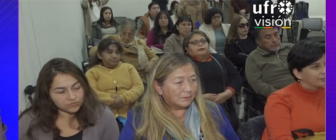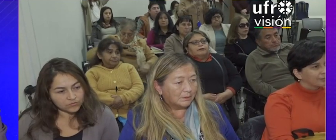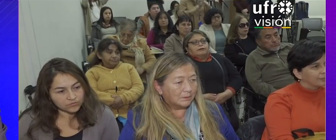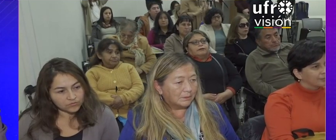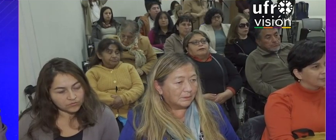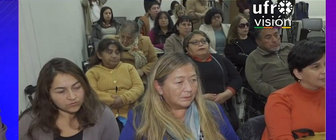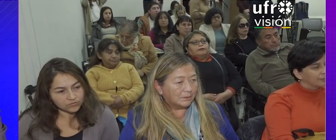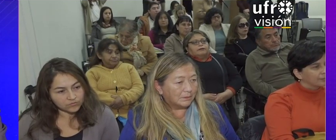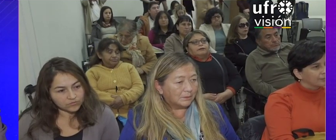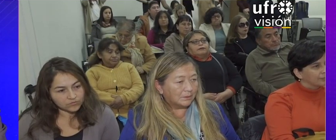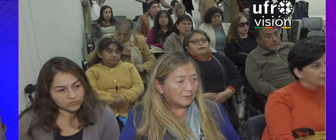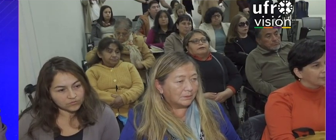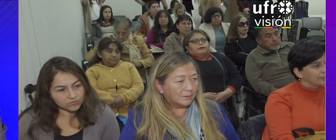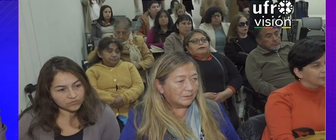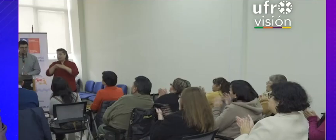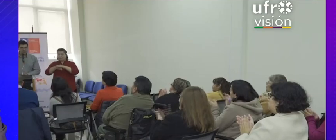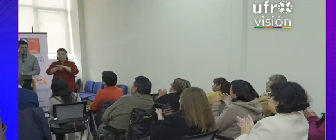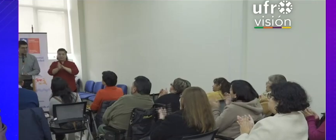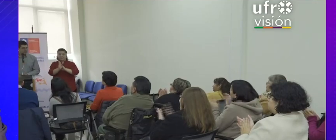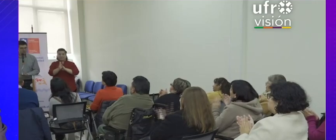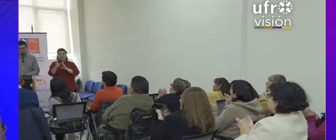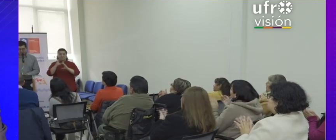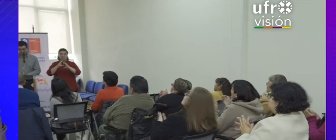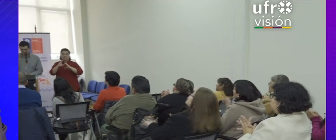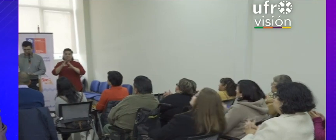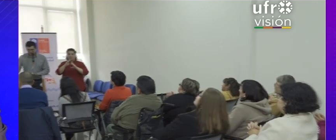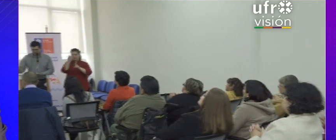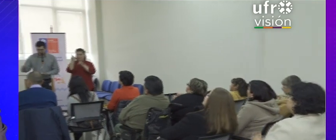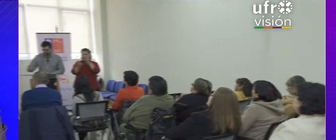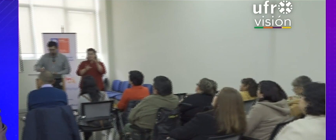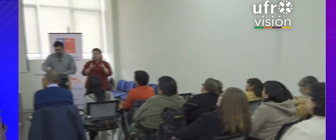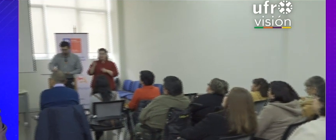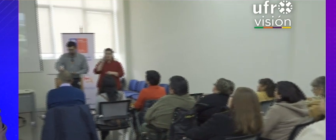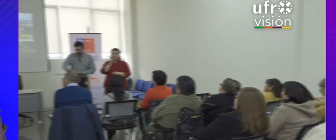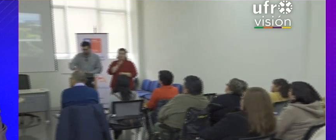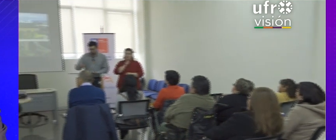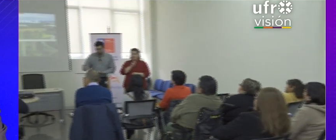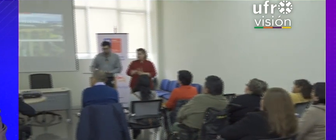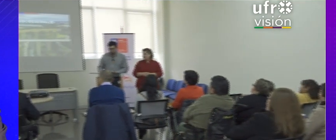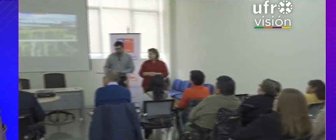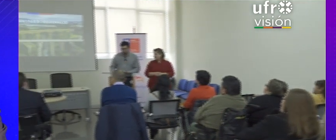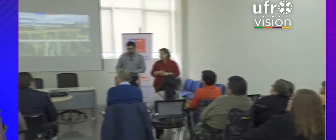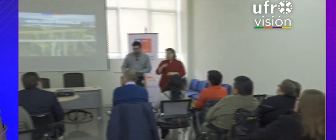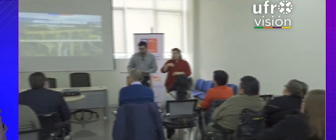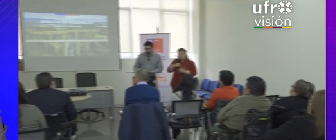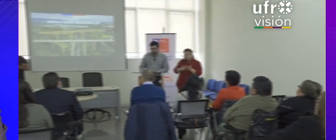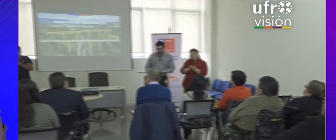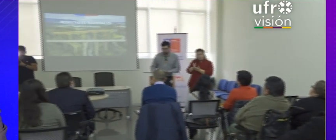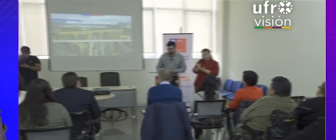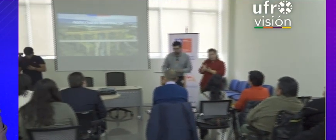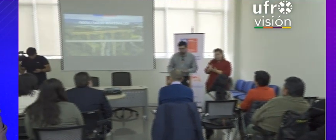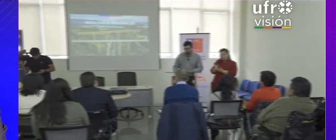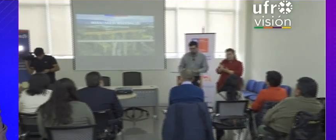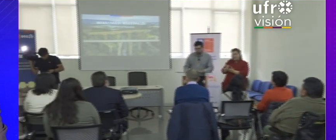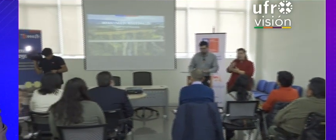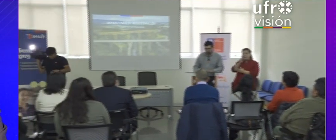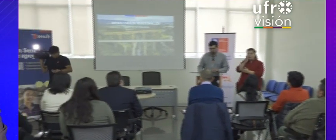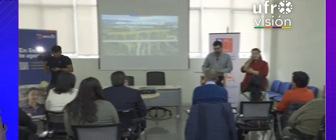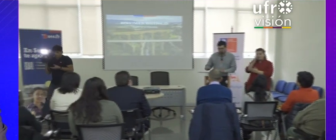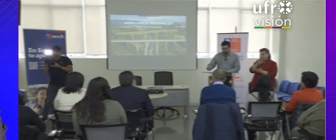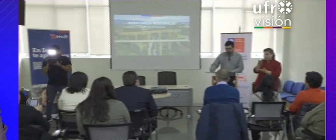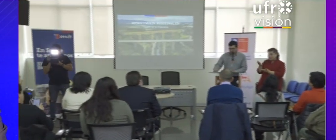Mira, como sociedad civil organizada, nuestra mayor preocupación en estos momentos es que,